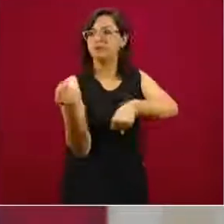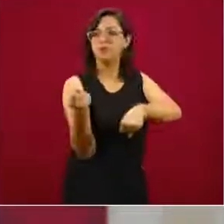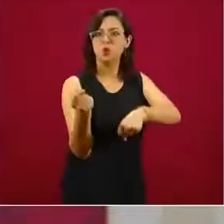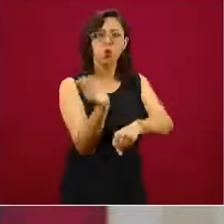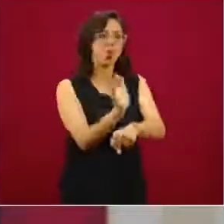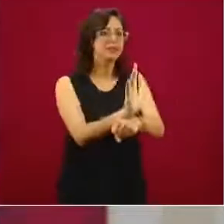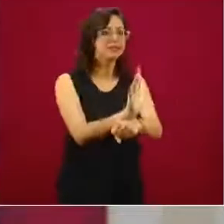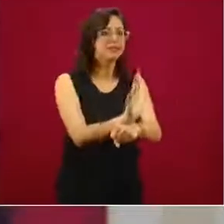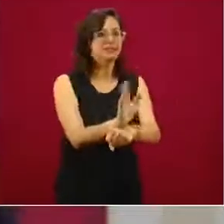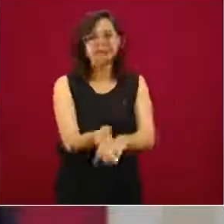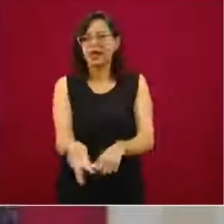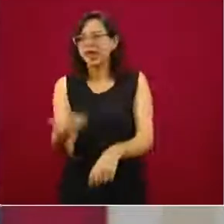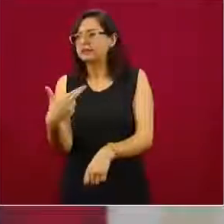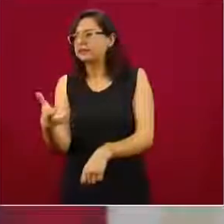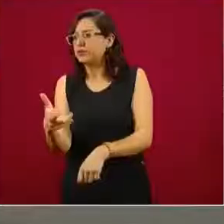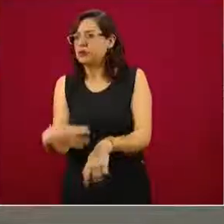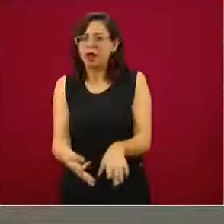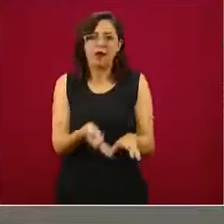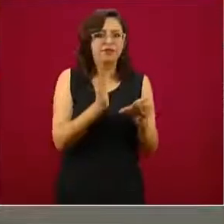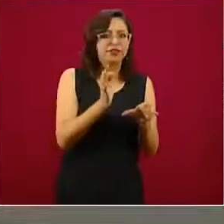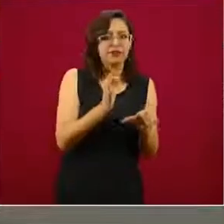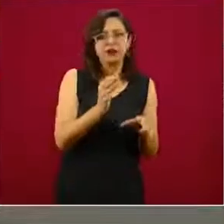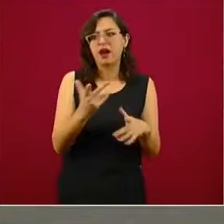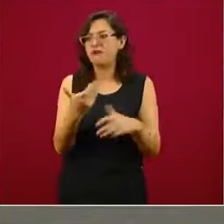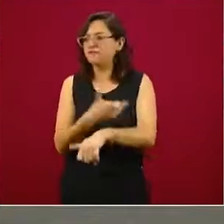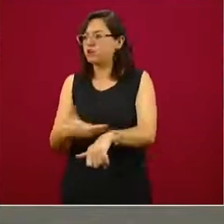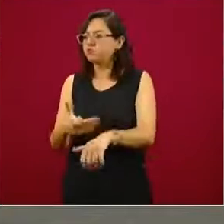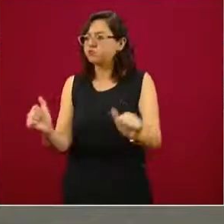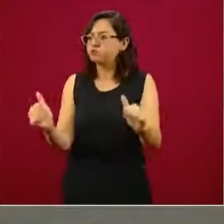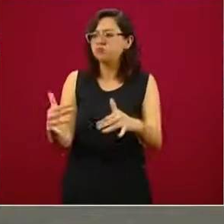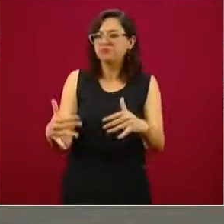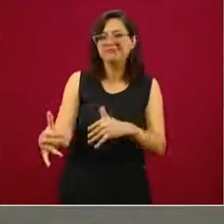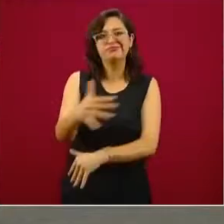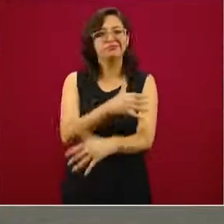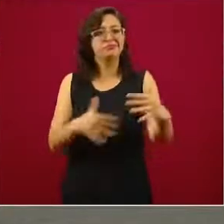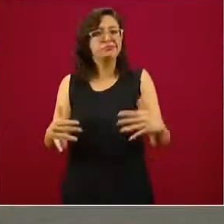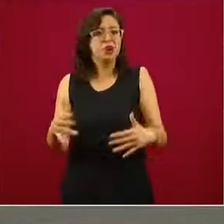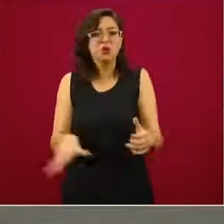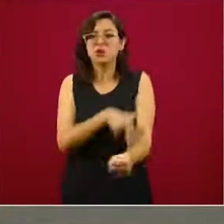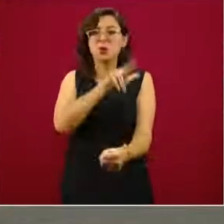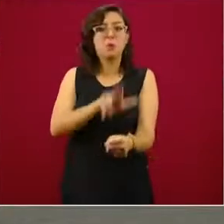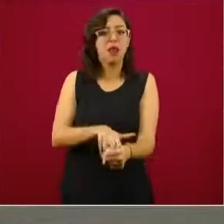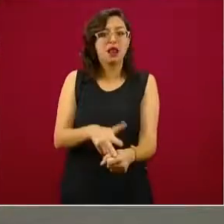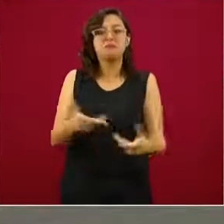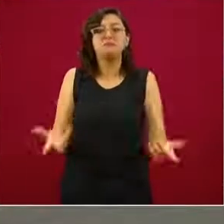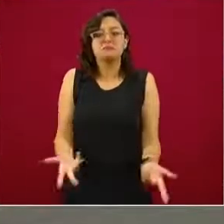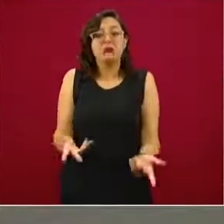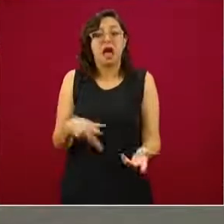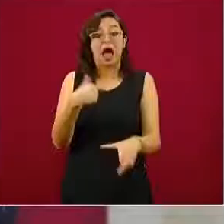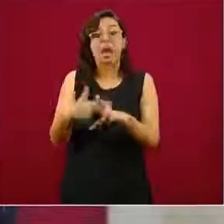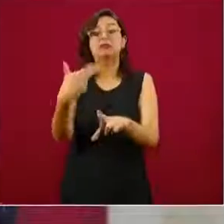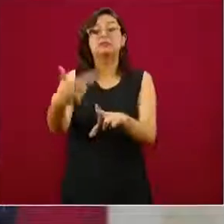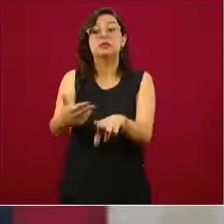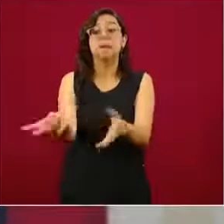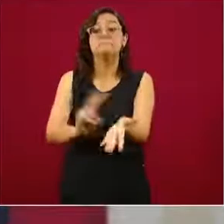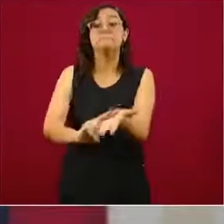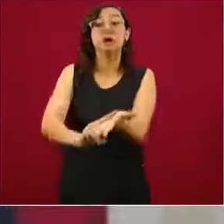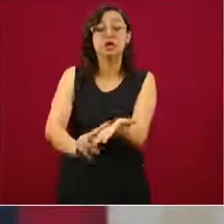una cafetería, a hacer reuniones familiares. Va a ser el momento en que las